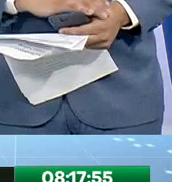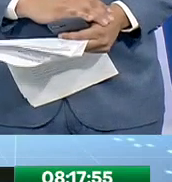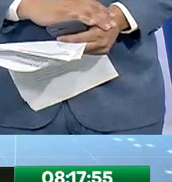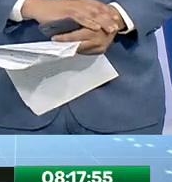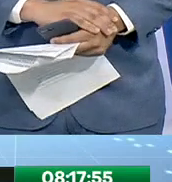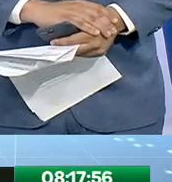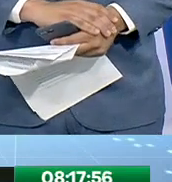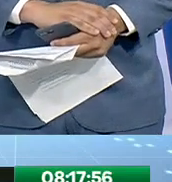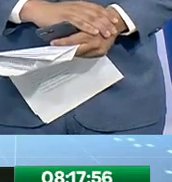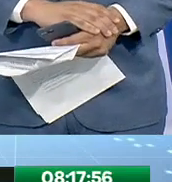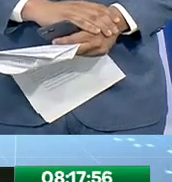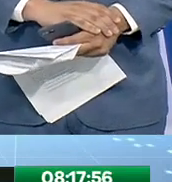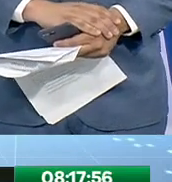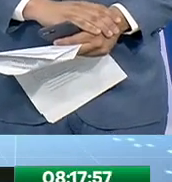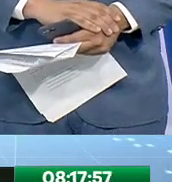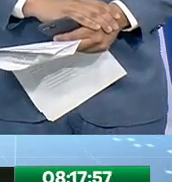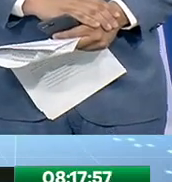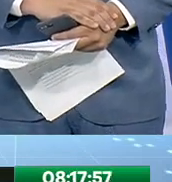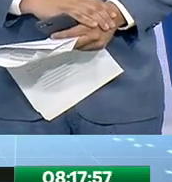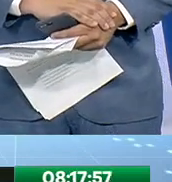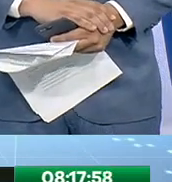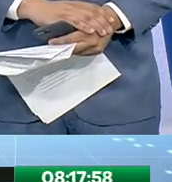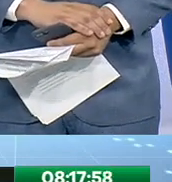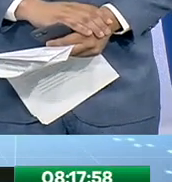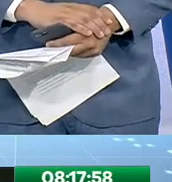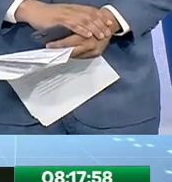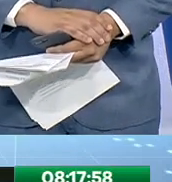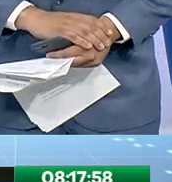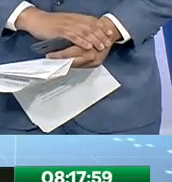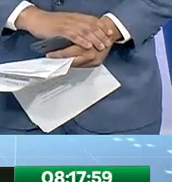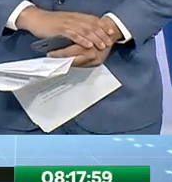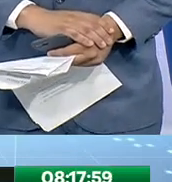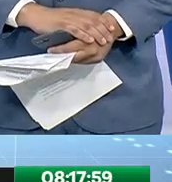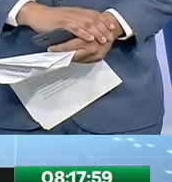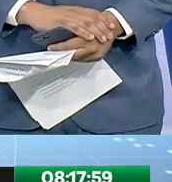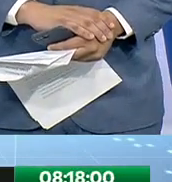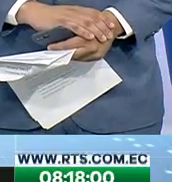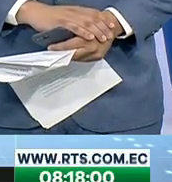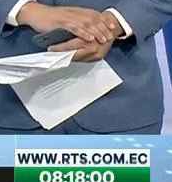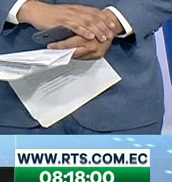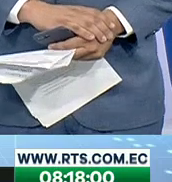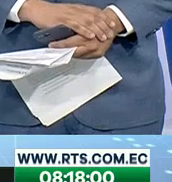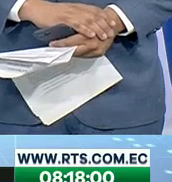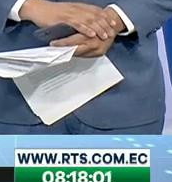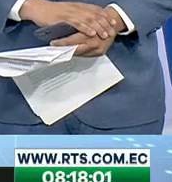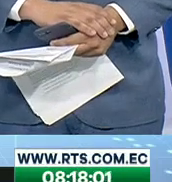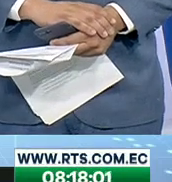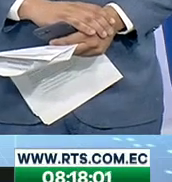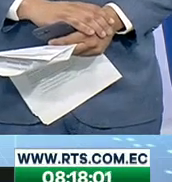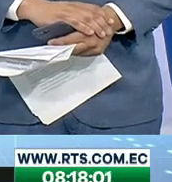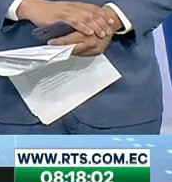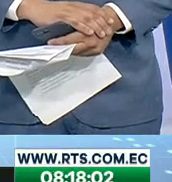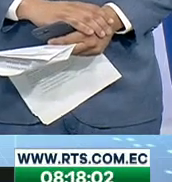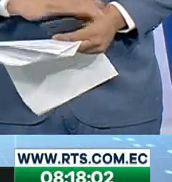vamos a contactar con Charlie Pisa. Pilar, feliz año, ¿cómo le va? Buen día.